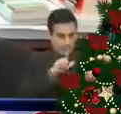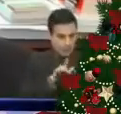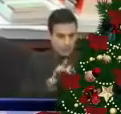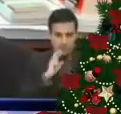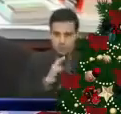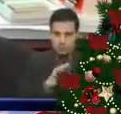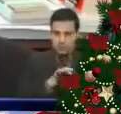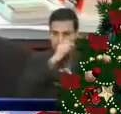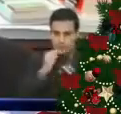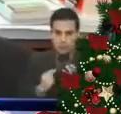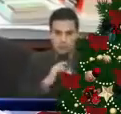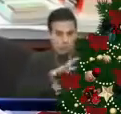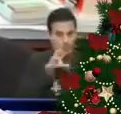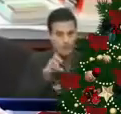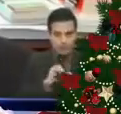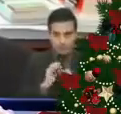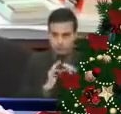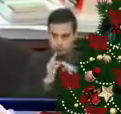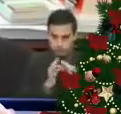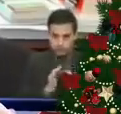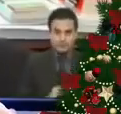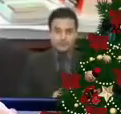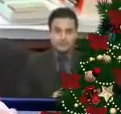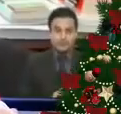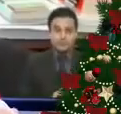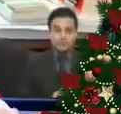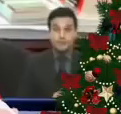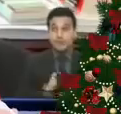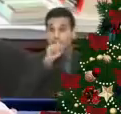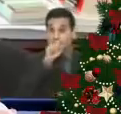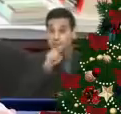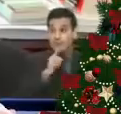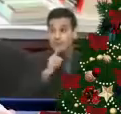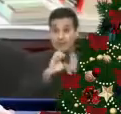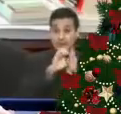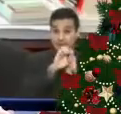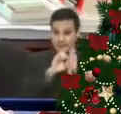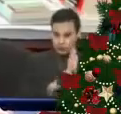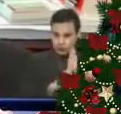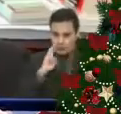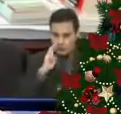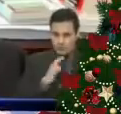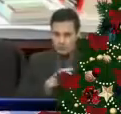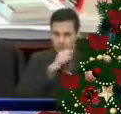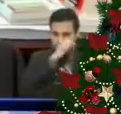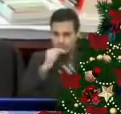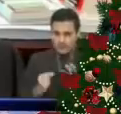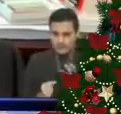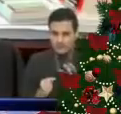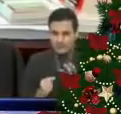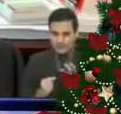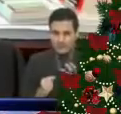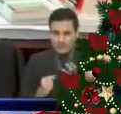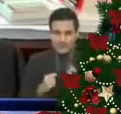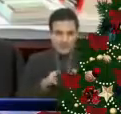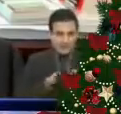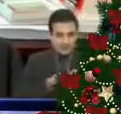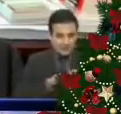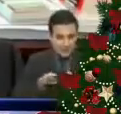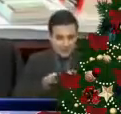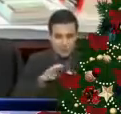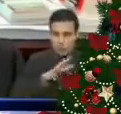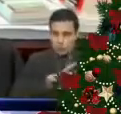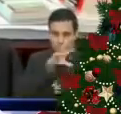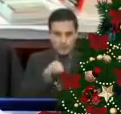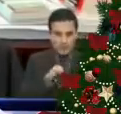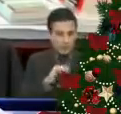plana. Ya nada más ahí, ya estamos hablando de una gran mentira, de una gran falsedad. No estaban respetando la ley. Y